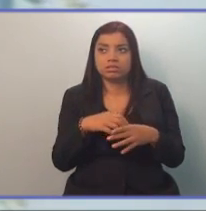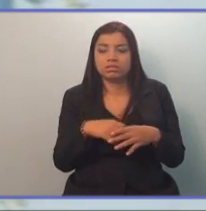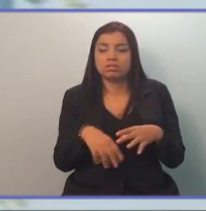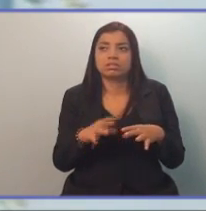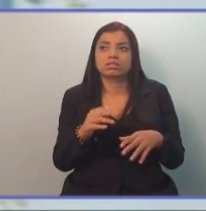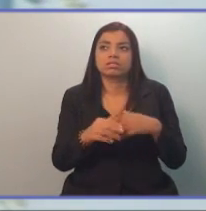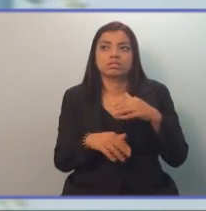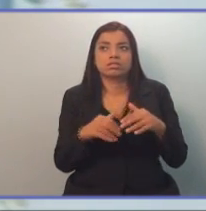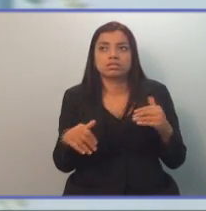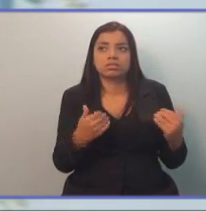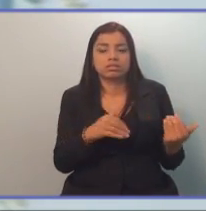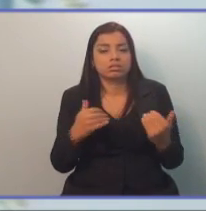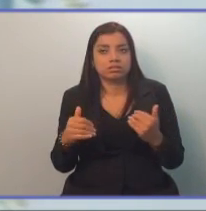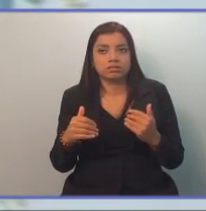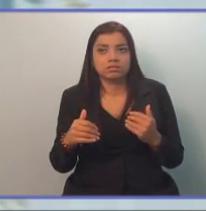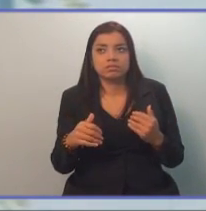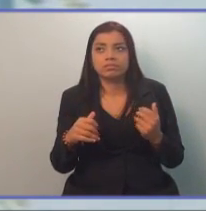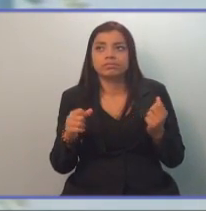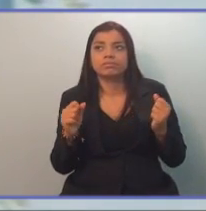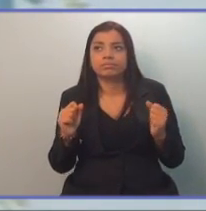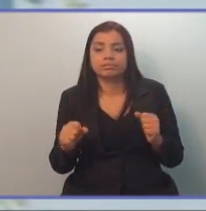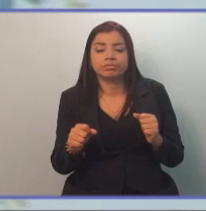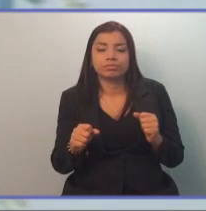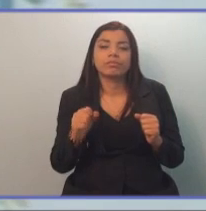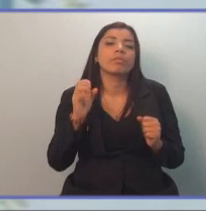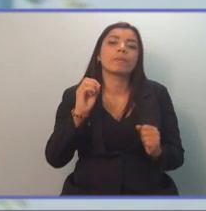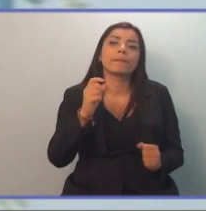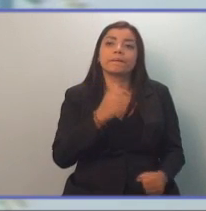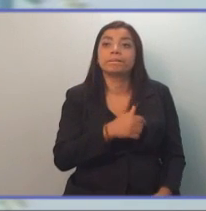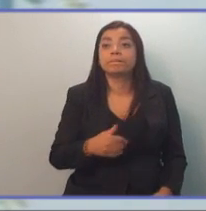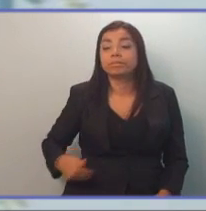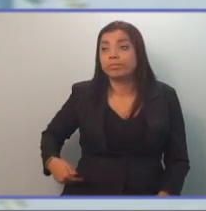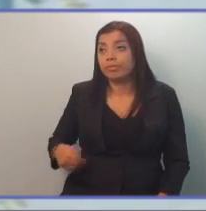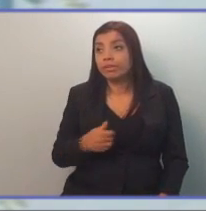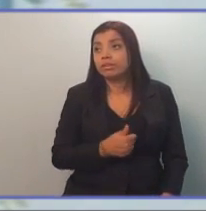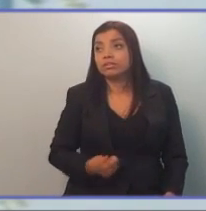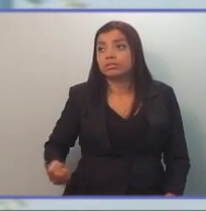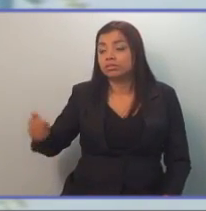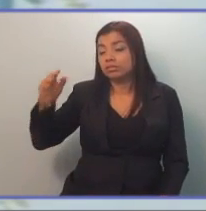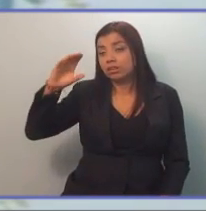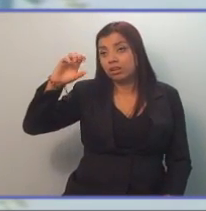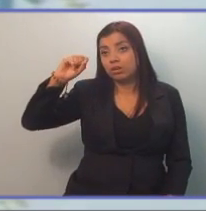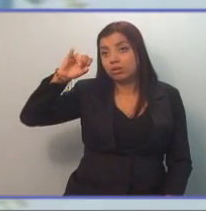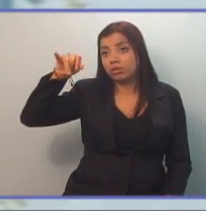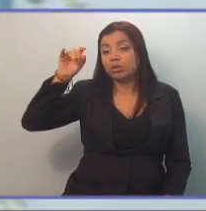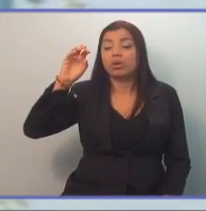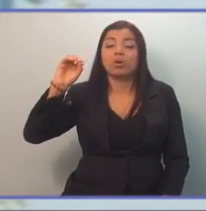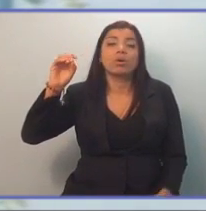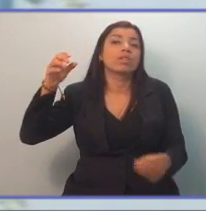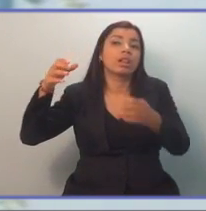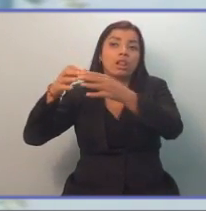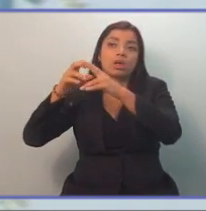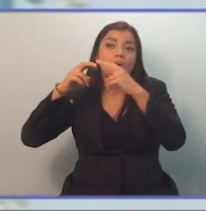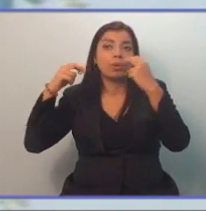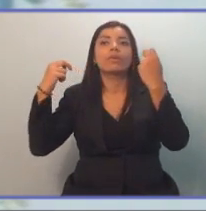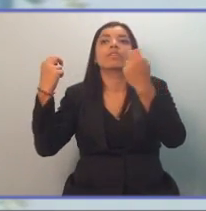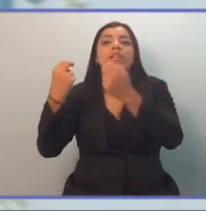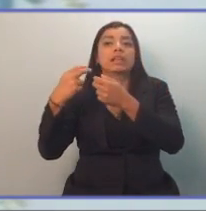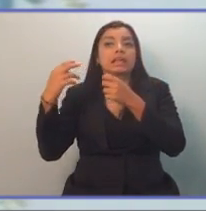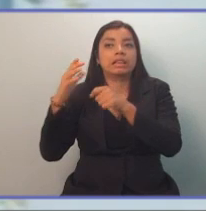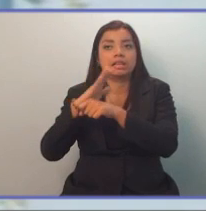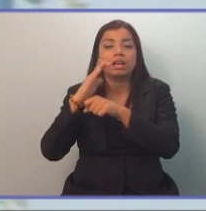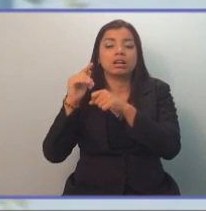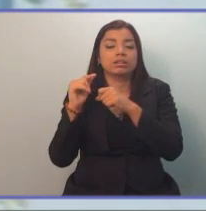de las delegaciones que se me han dado por el presidente de la Corte o de Corte Plena, no considerasen que yo no tuviese